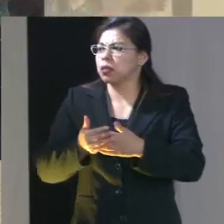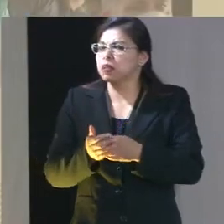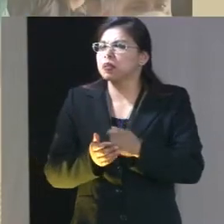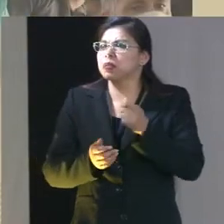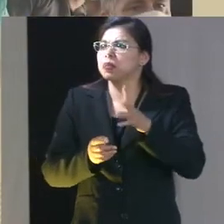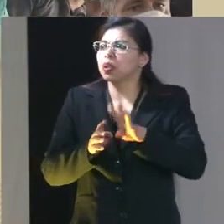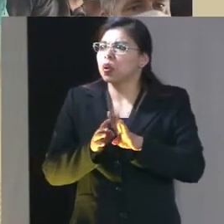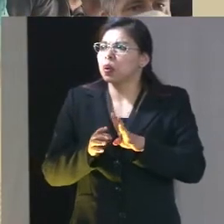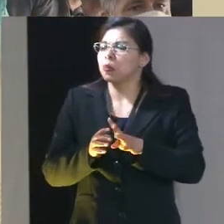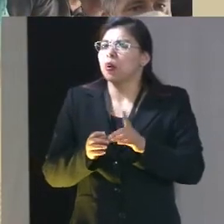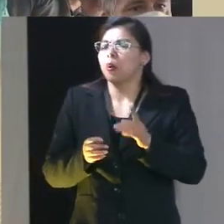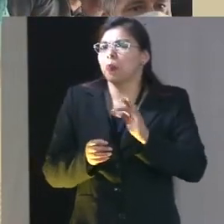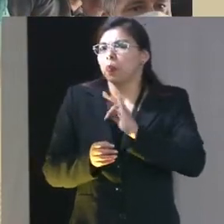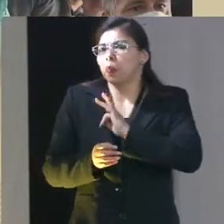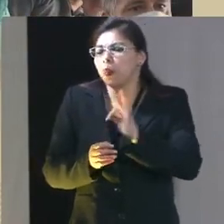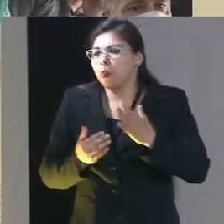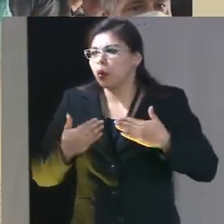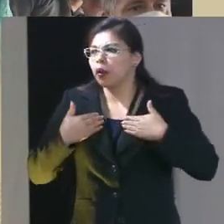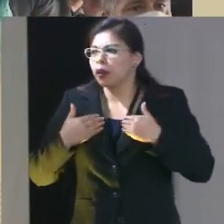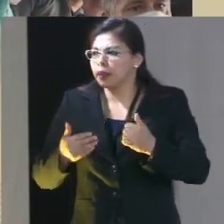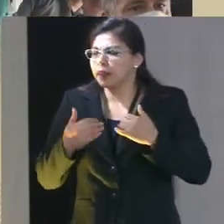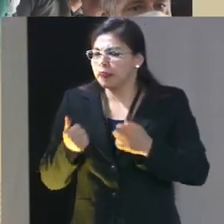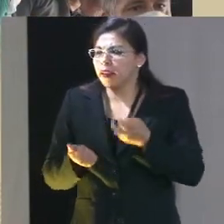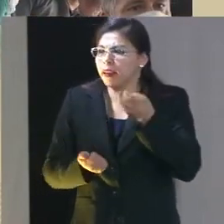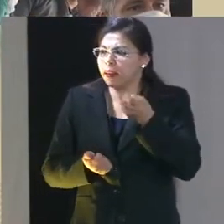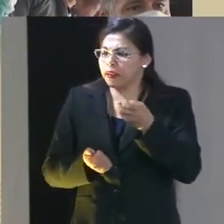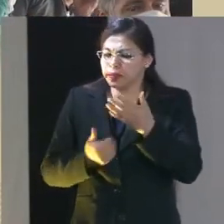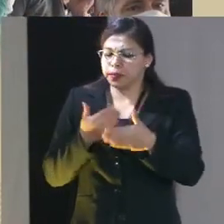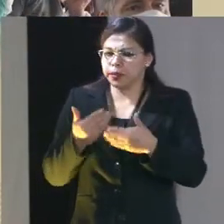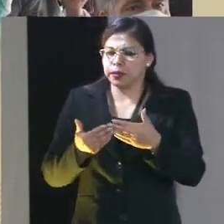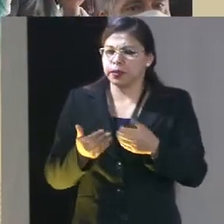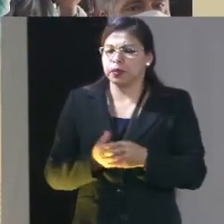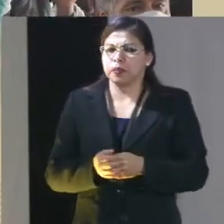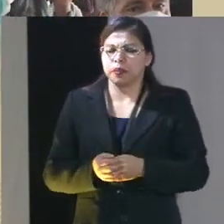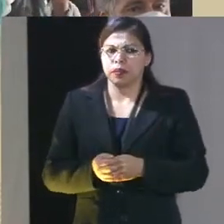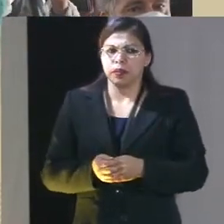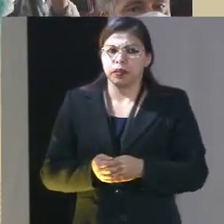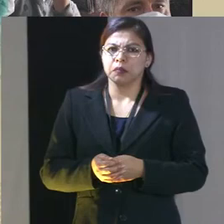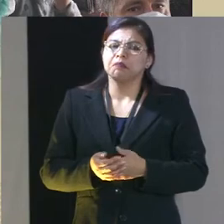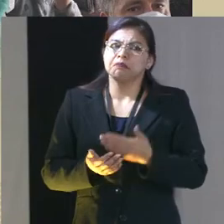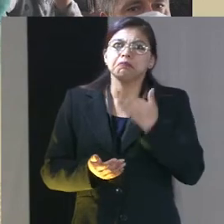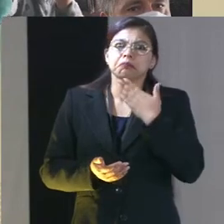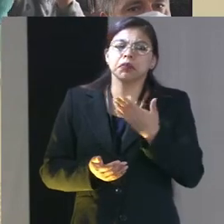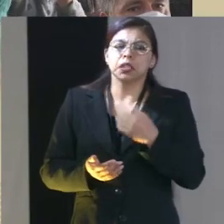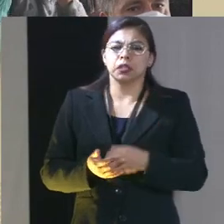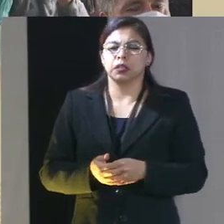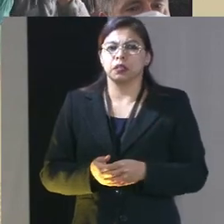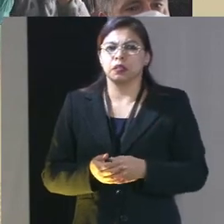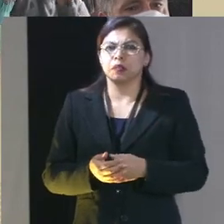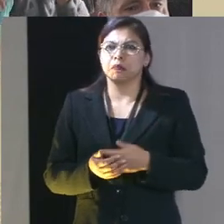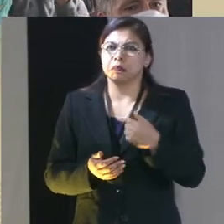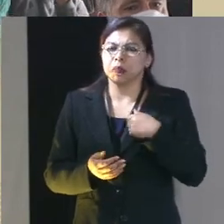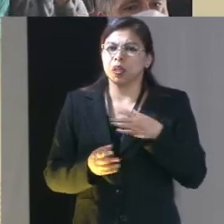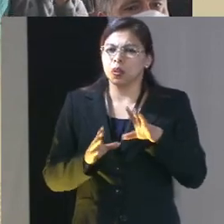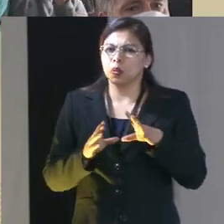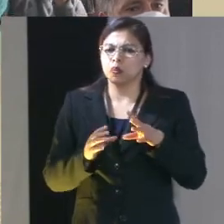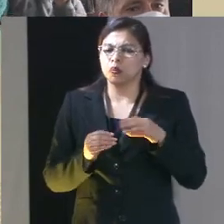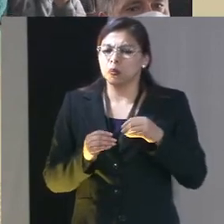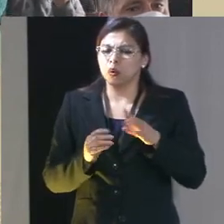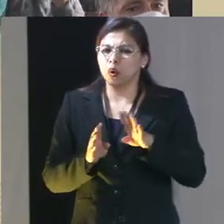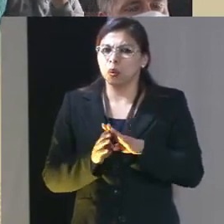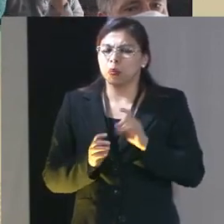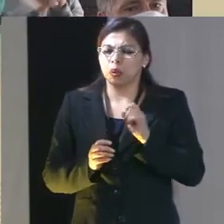de los españoles, ¿cómo podemos entender el capitalismo? Uy, bien. Mira, yo retomo a